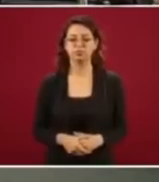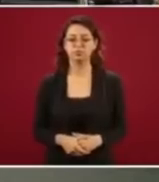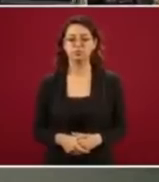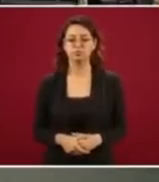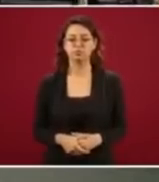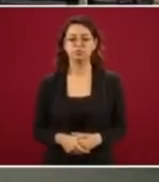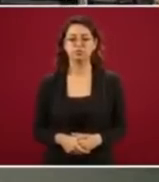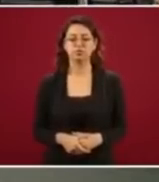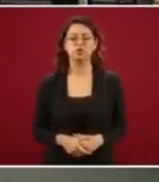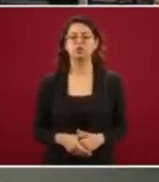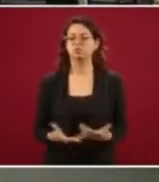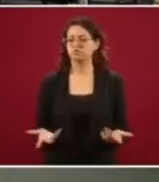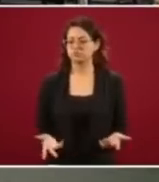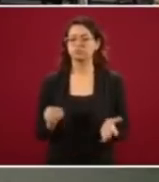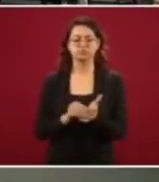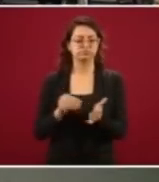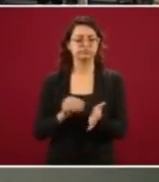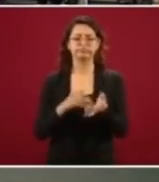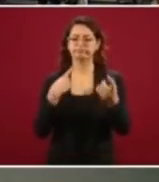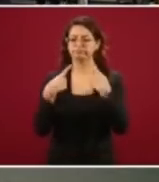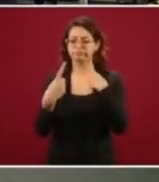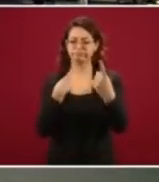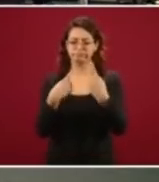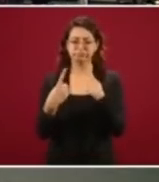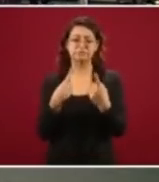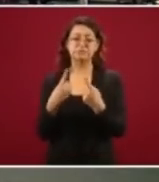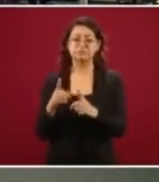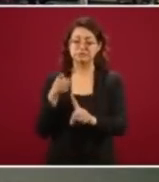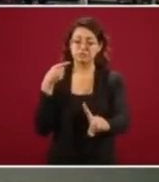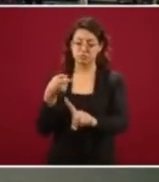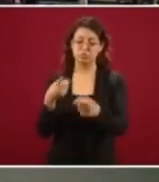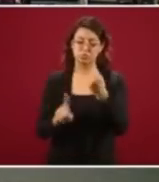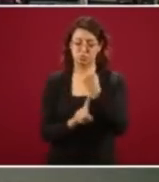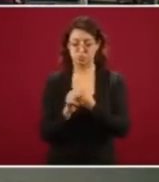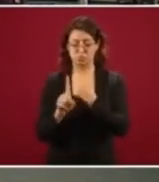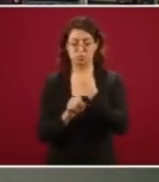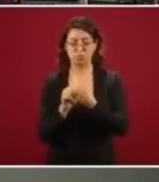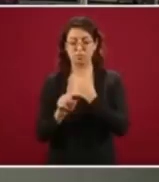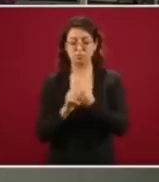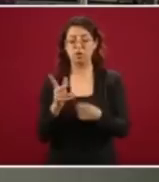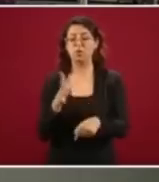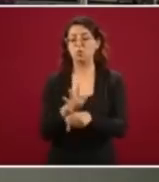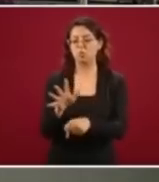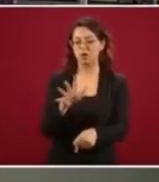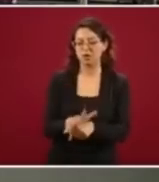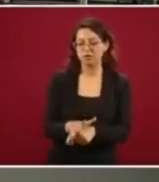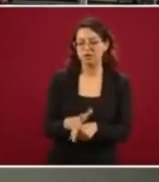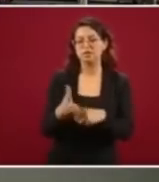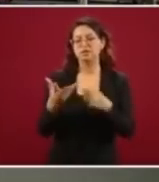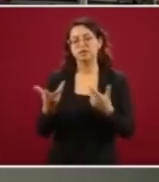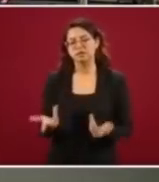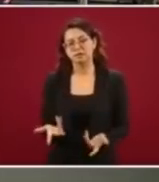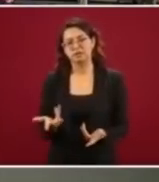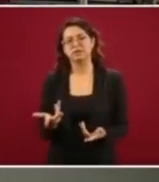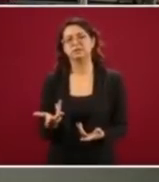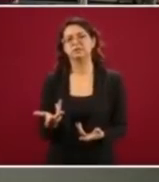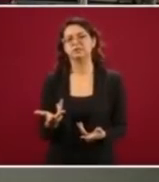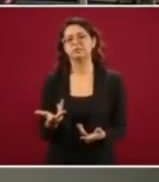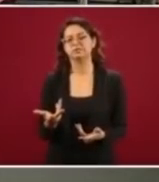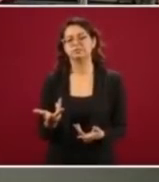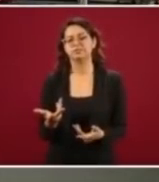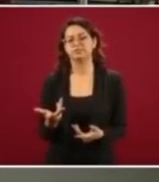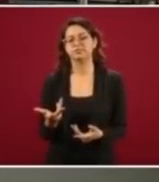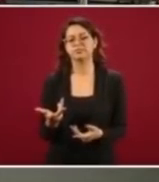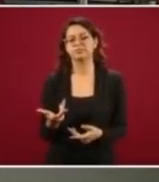pláticas. Tenemos aquí una problemática específica. La condición para poder trabajar en este